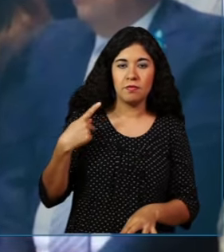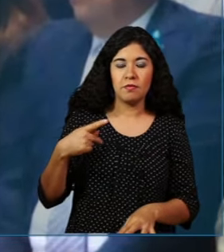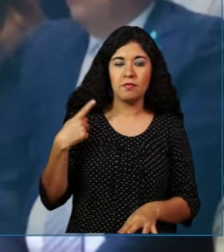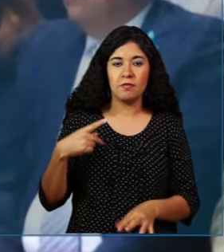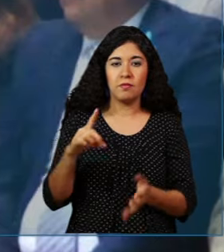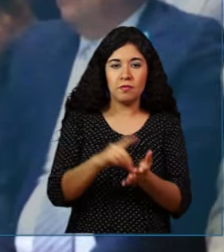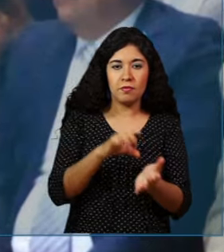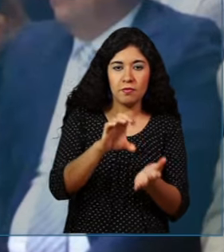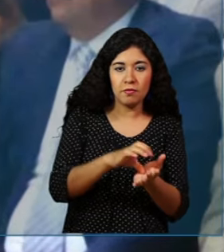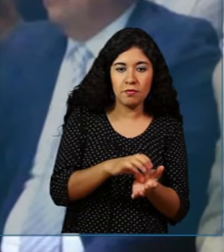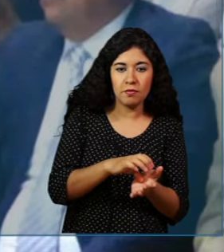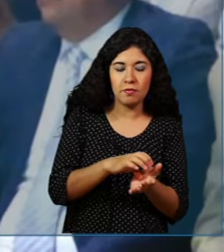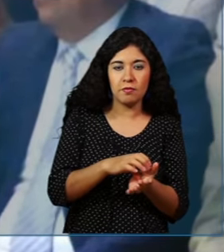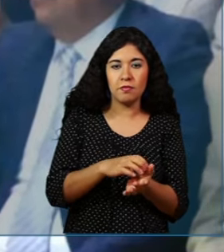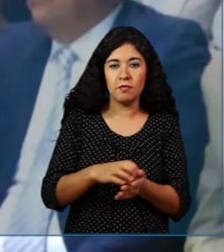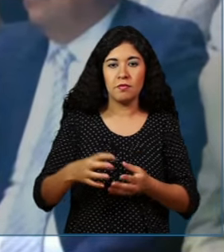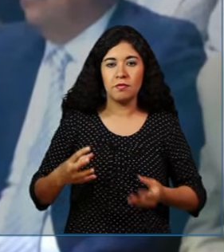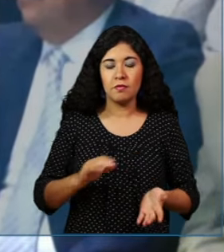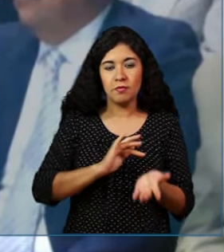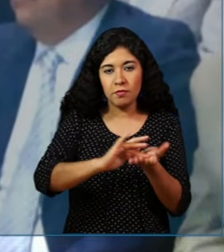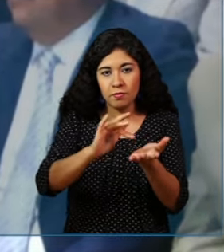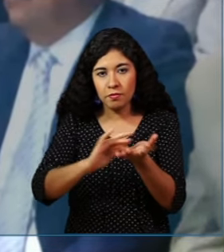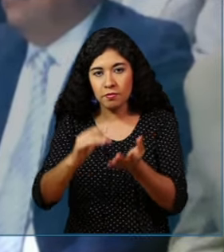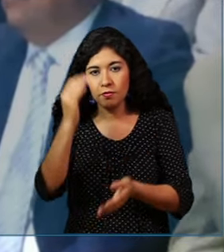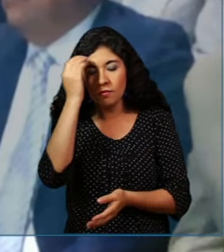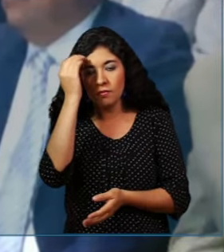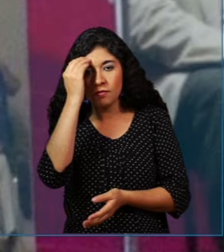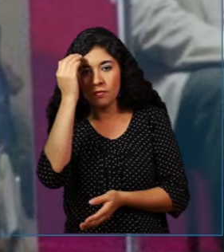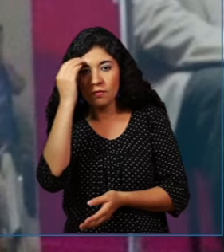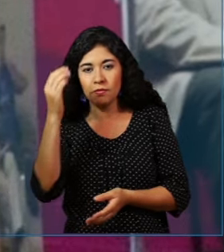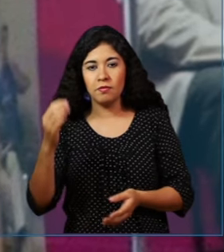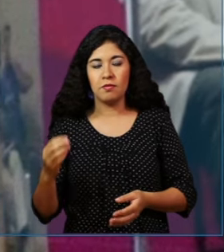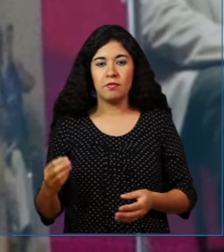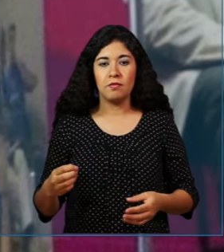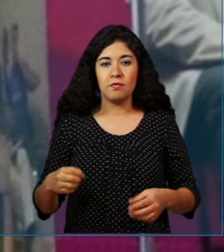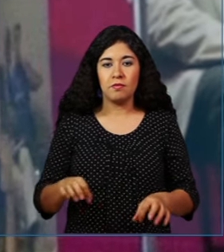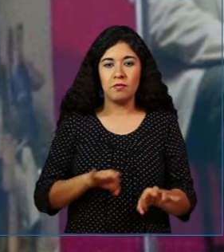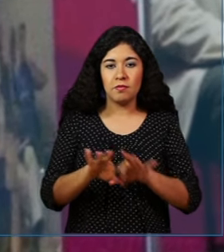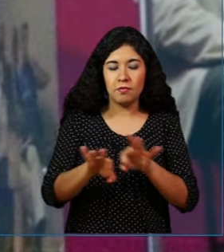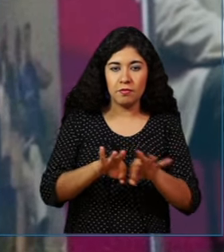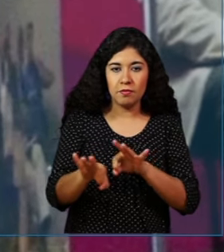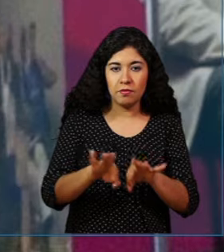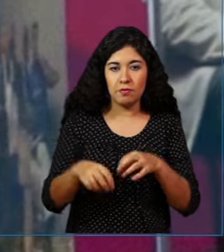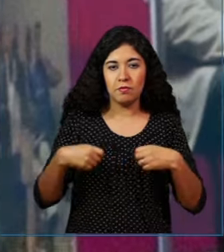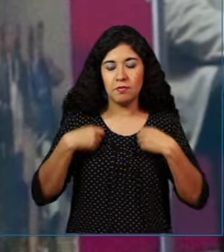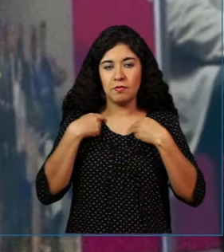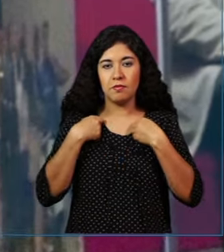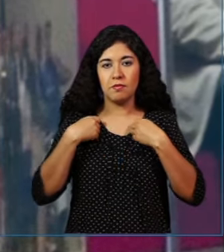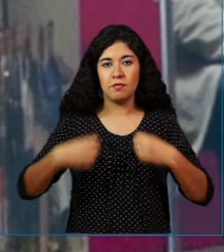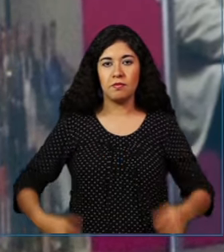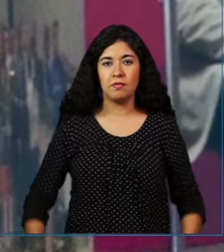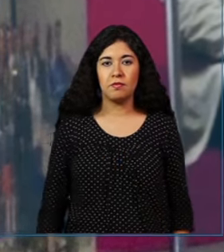que las personas con discapacidad aporten sus talentos, conocimientos y destrezas tanto en la vida como en el trabajo.